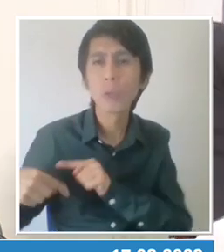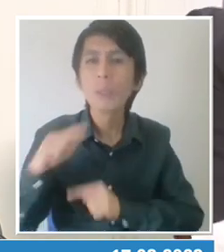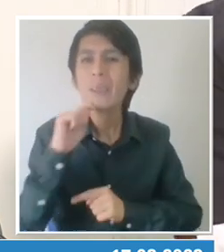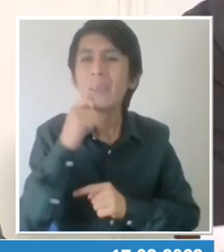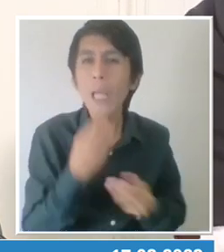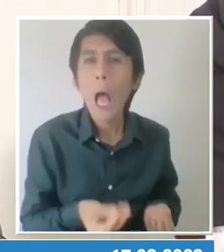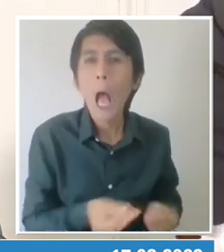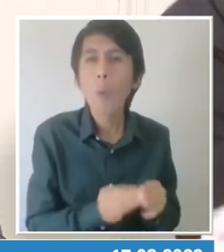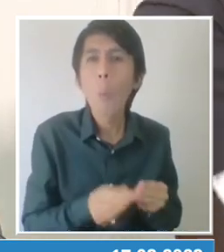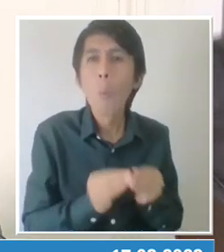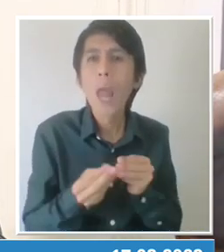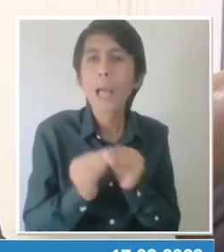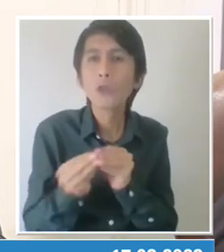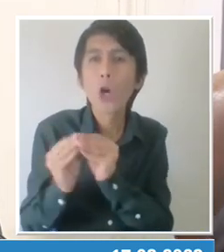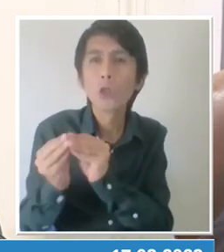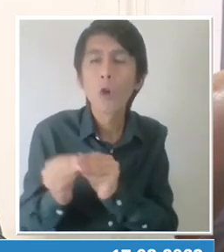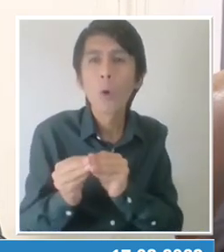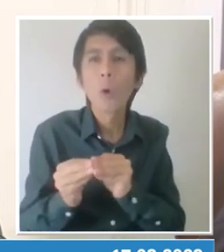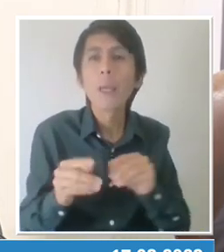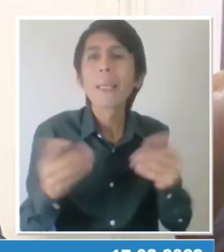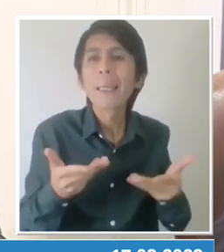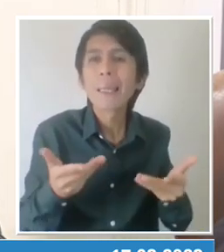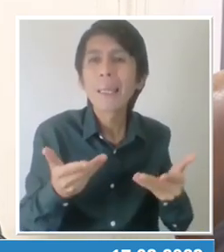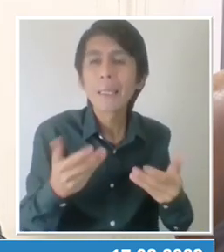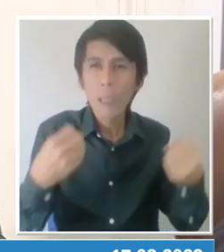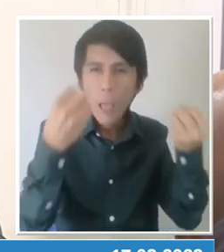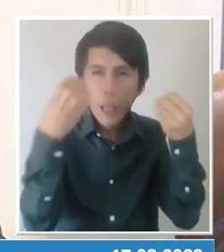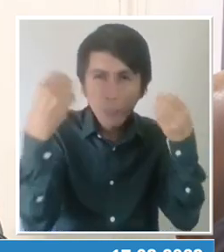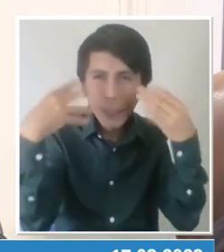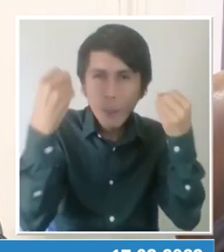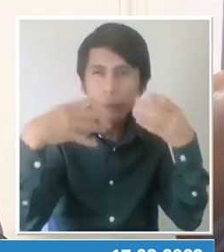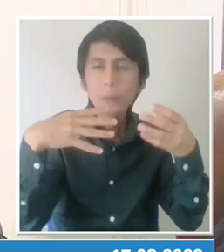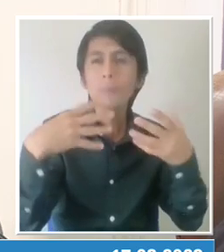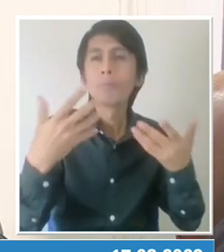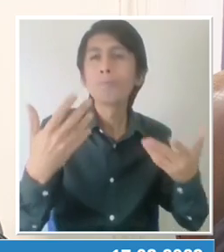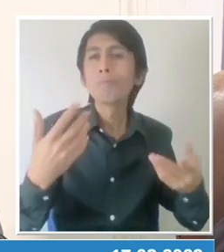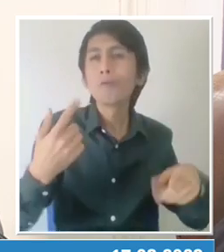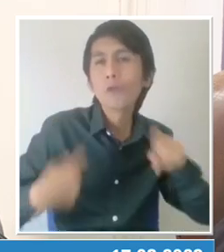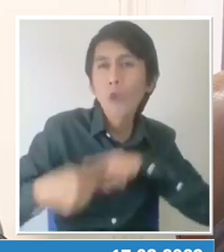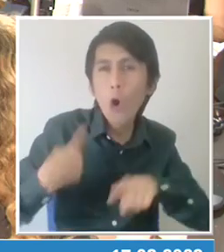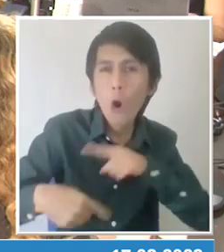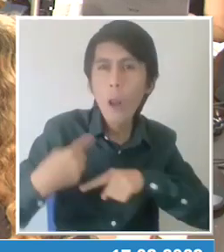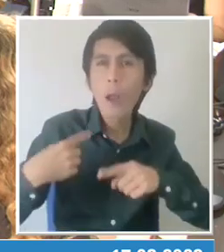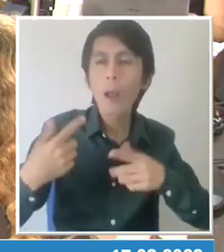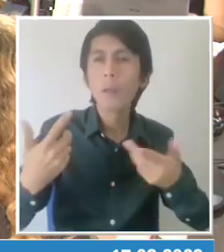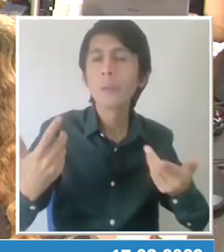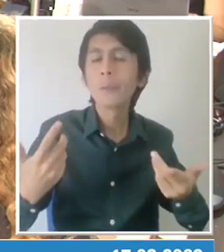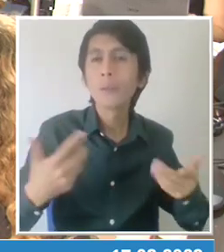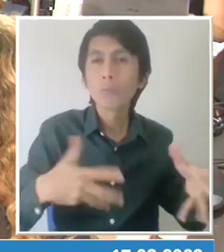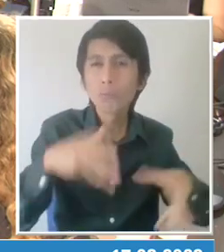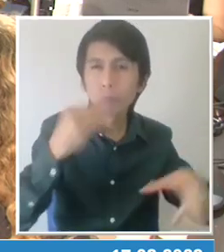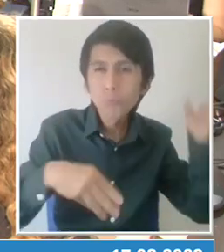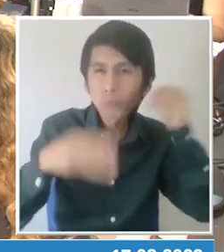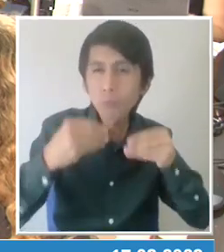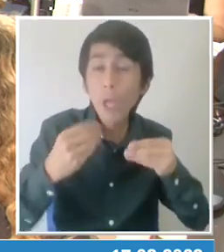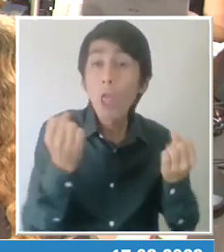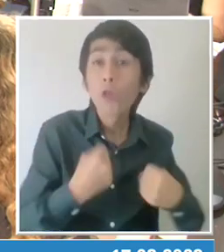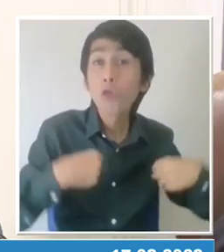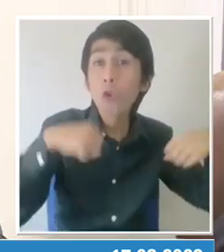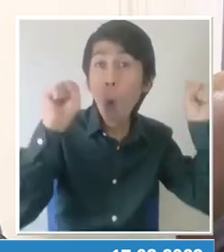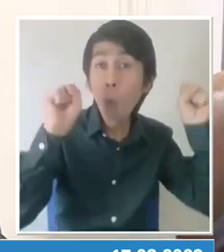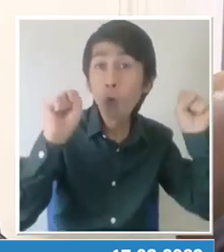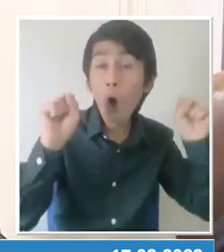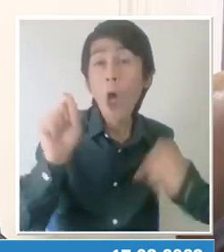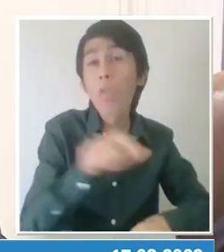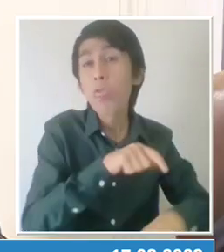de enseñanzas, de historia, de triunfos y derrotas a lo largo de más de dos